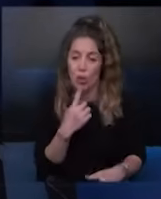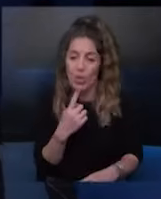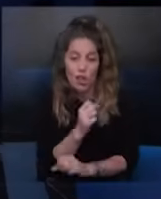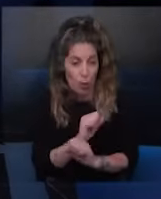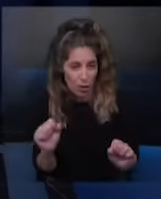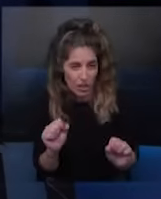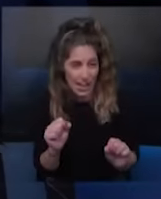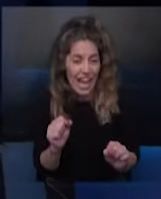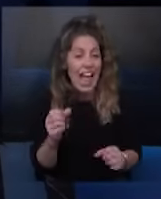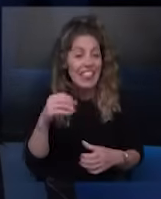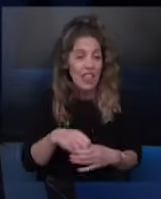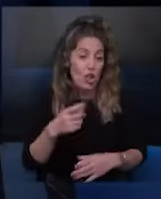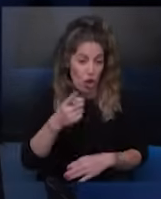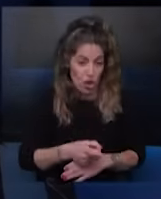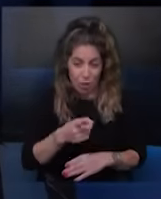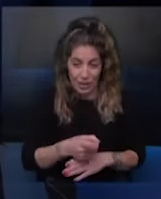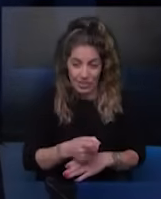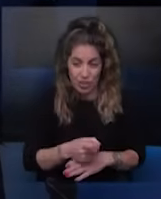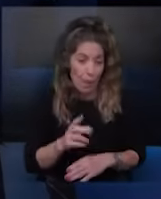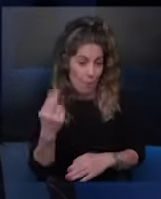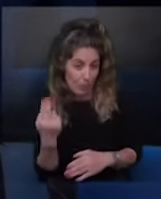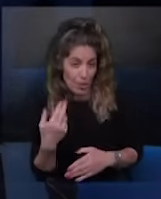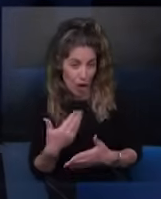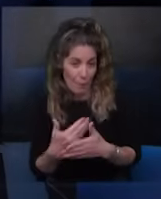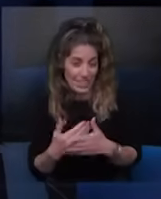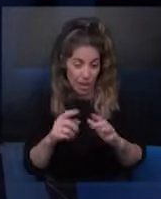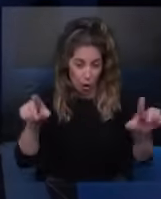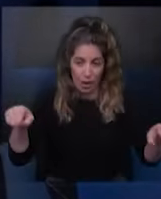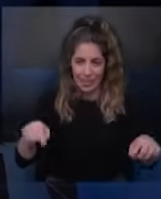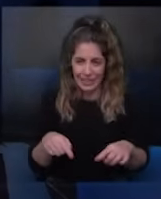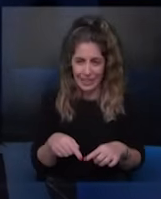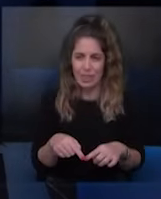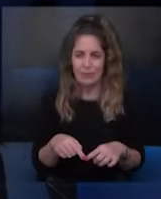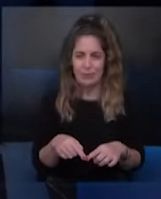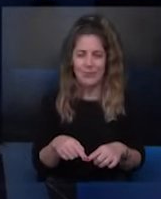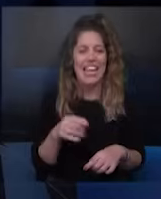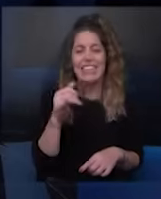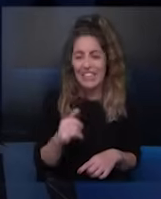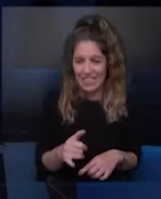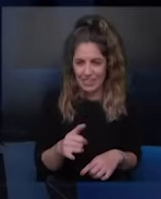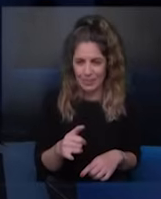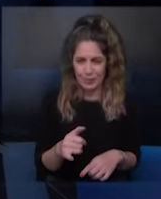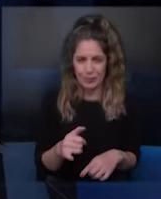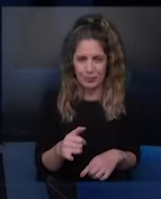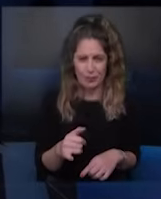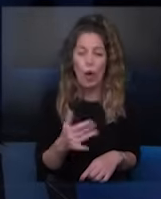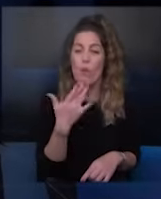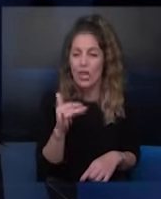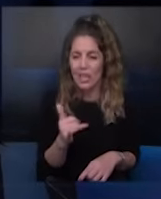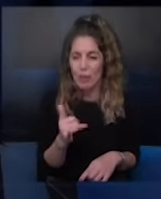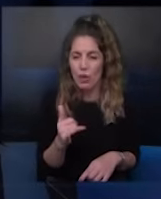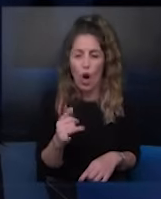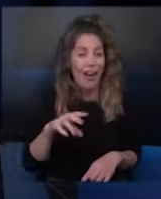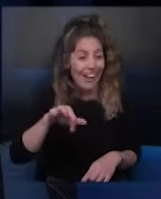las obligaciones y permiso que me acerco a la pantalla señores directores y dir eh tenés eh que por ejemplo los